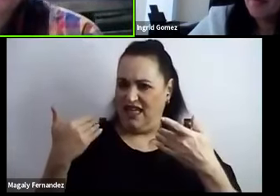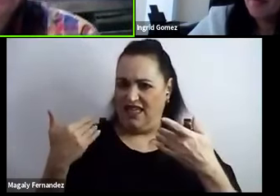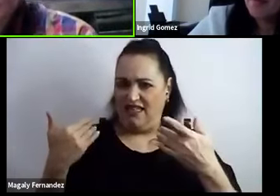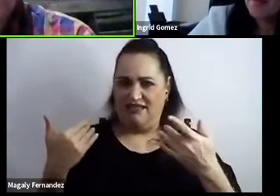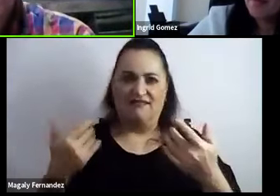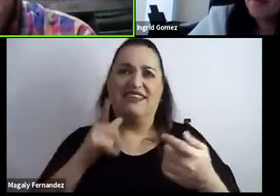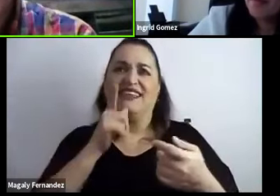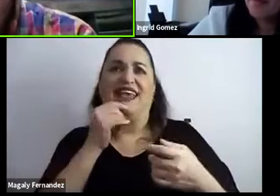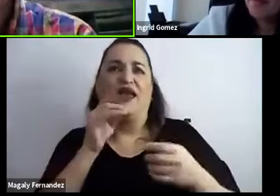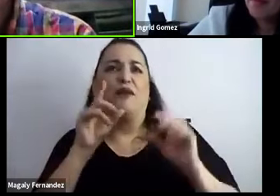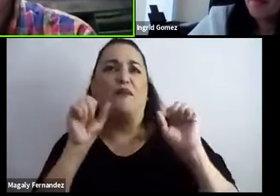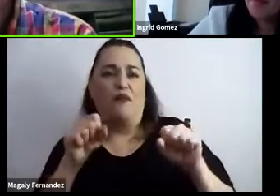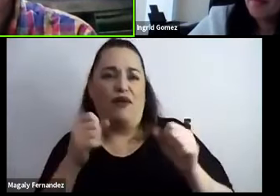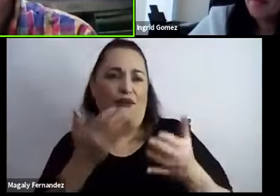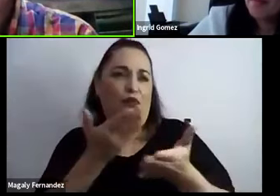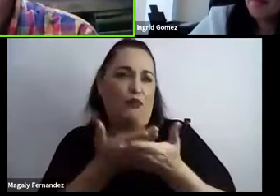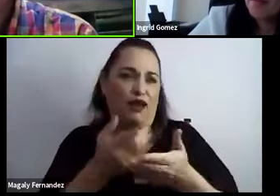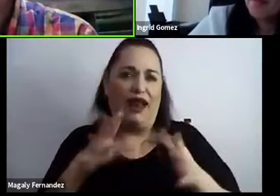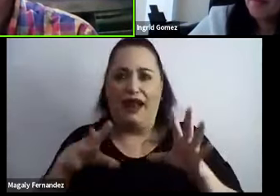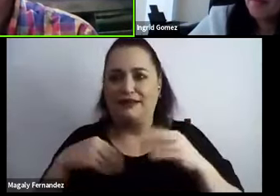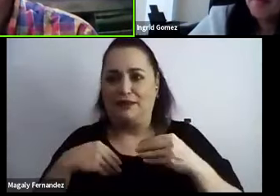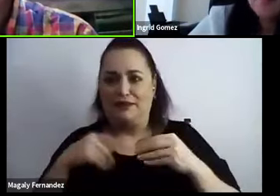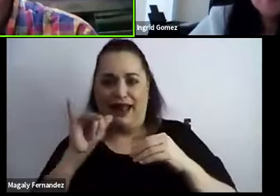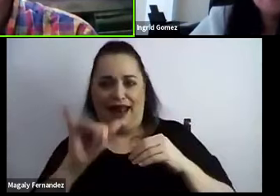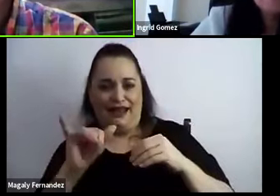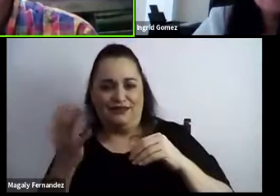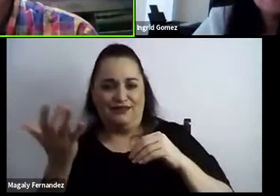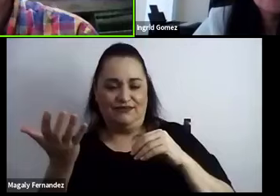verdad, proponer y quién puede aceptar esa